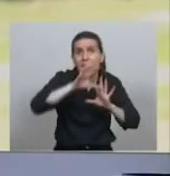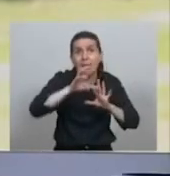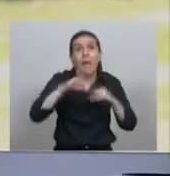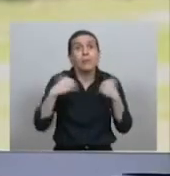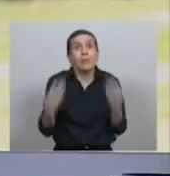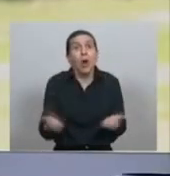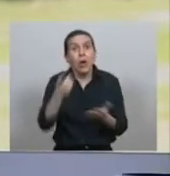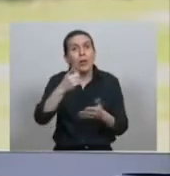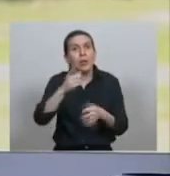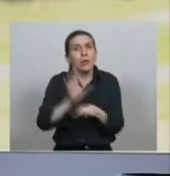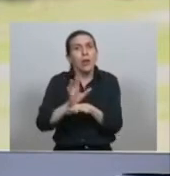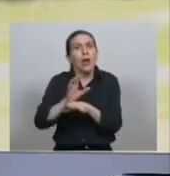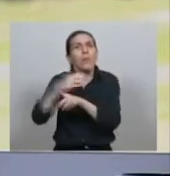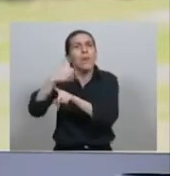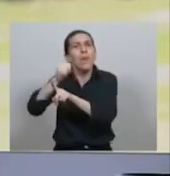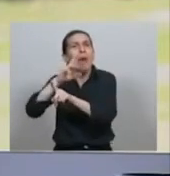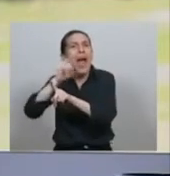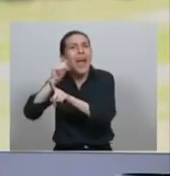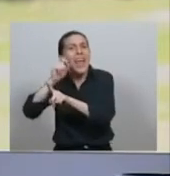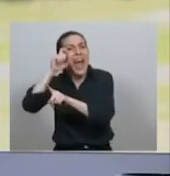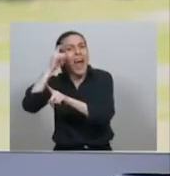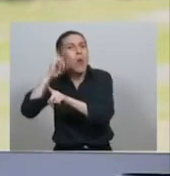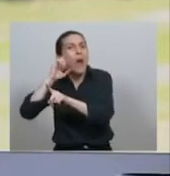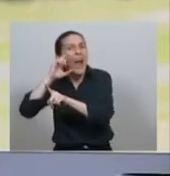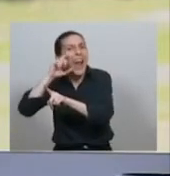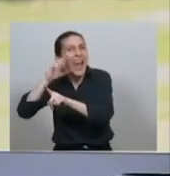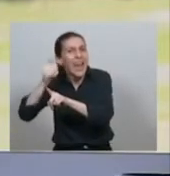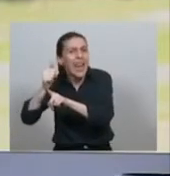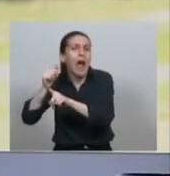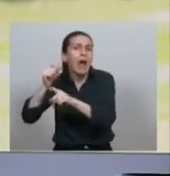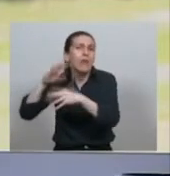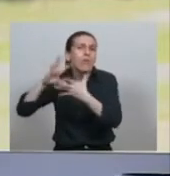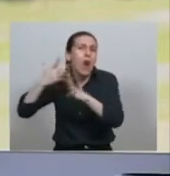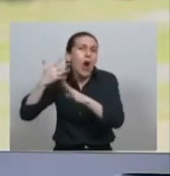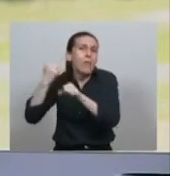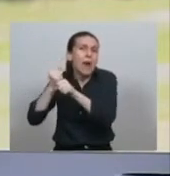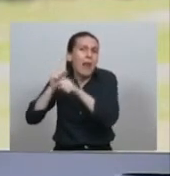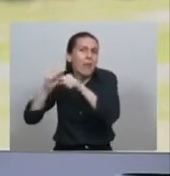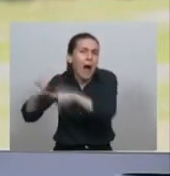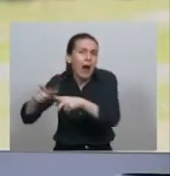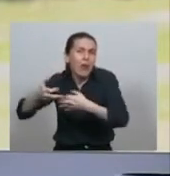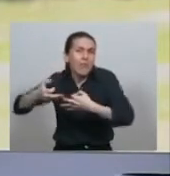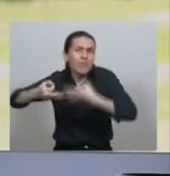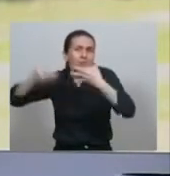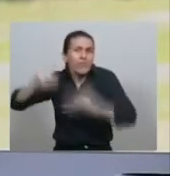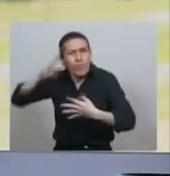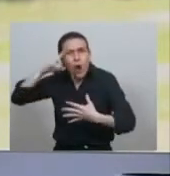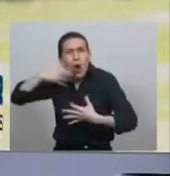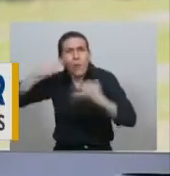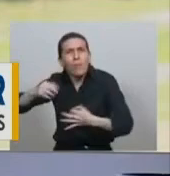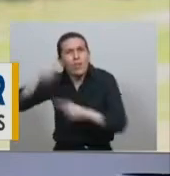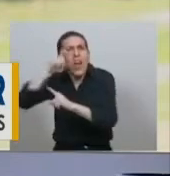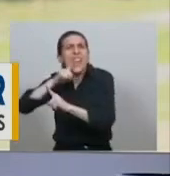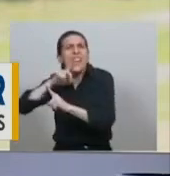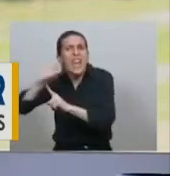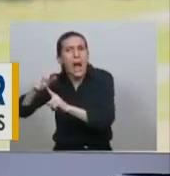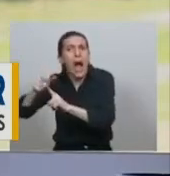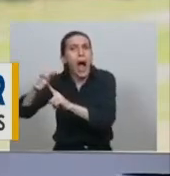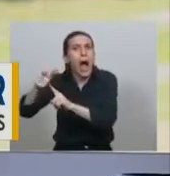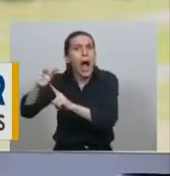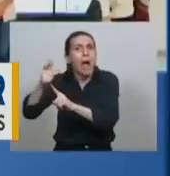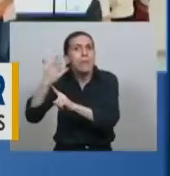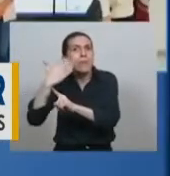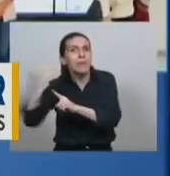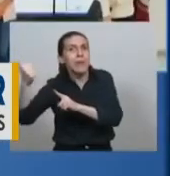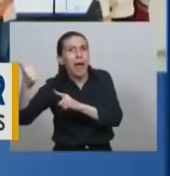Cuando me invita María Eugenia, con toda su ética, con todo su compromiso, a volver a poner en